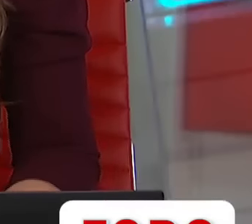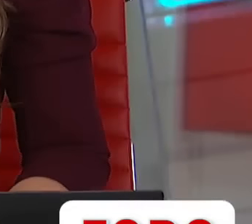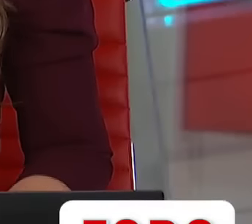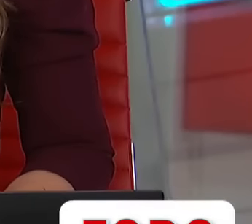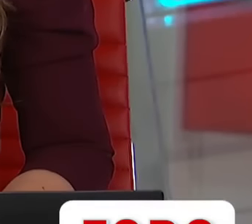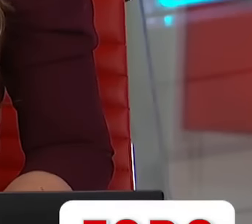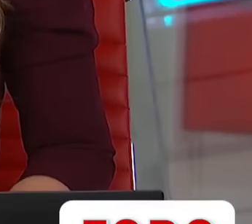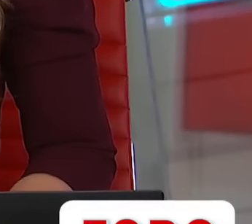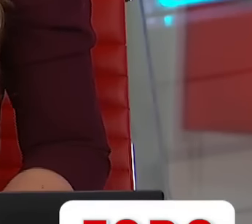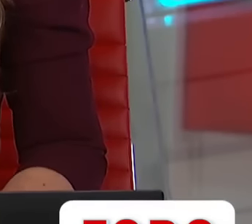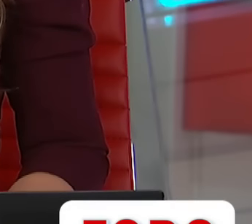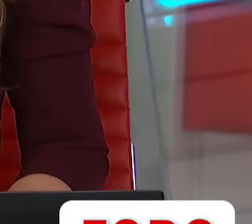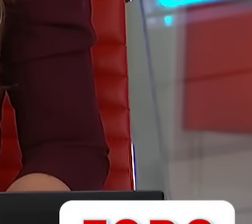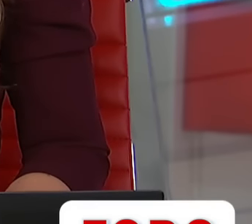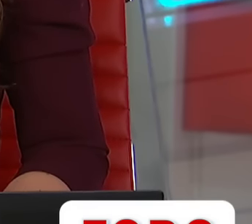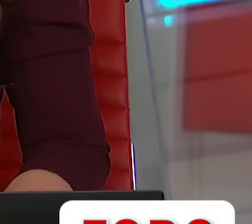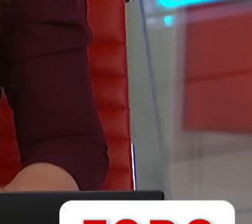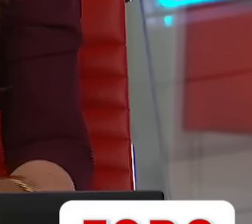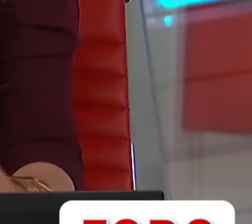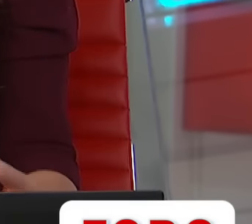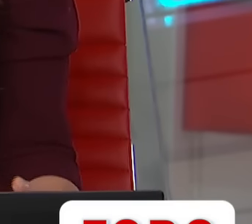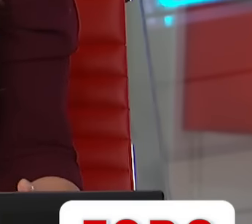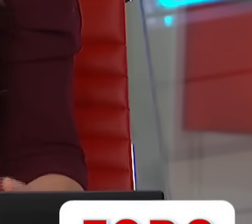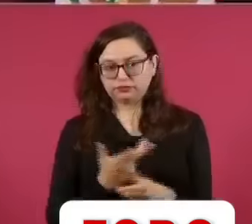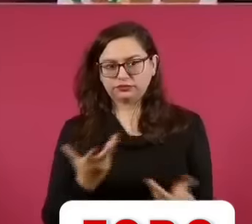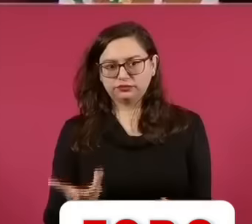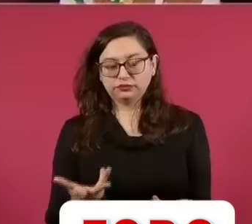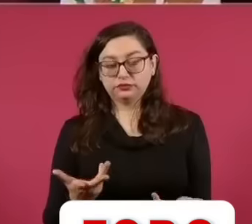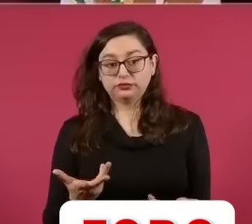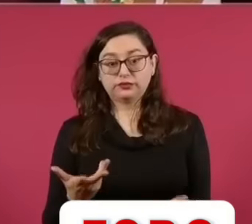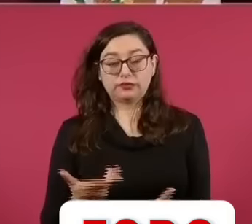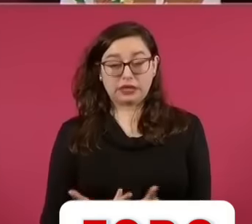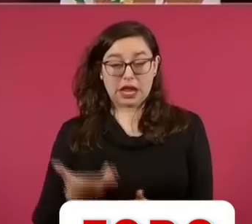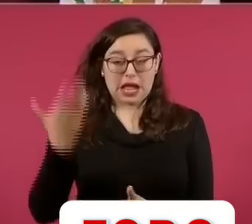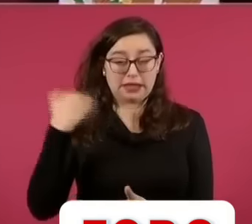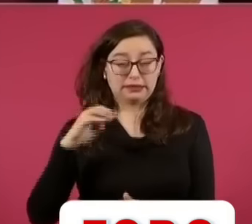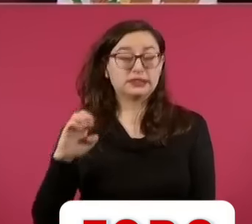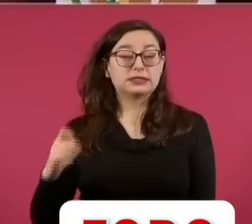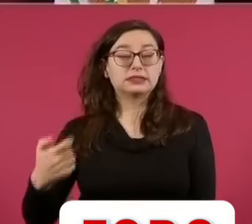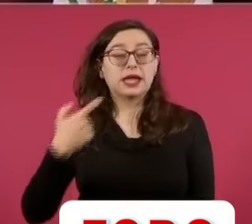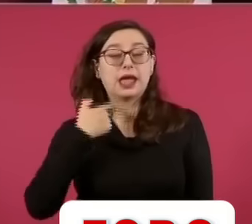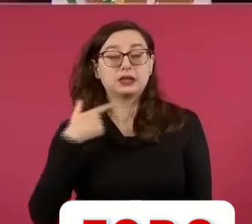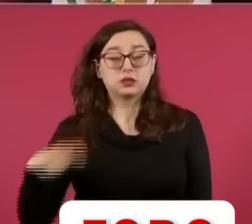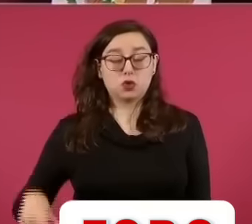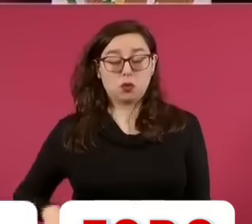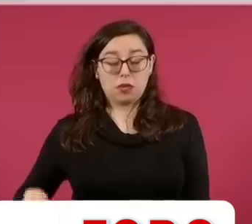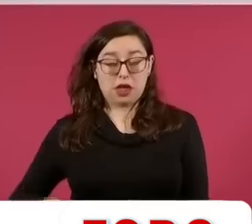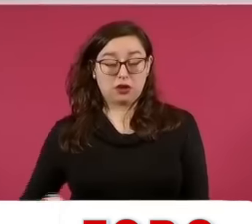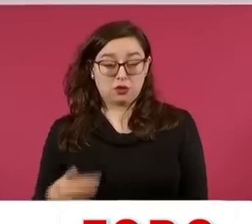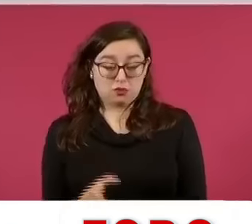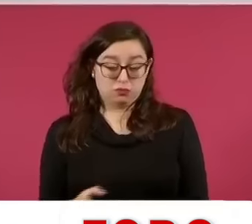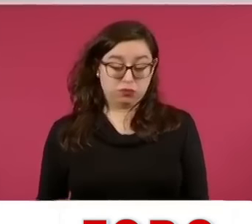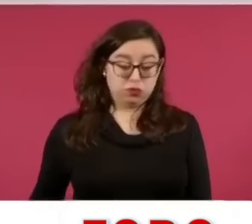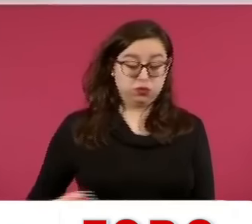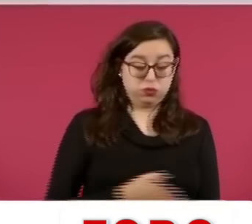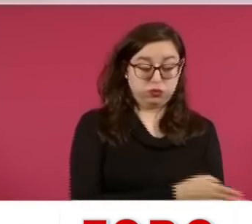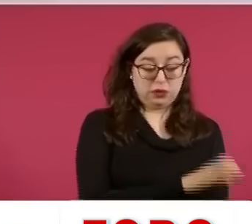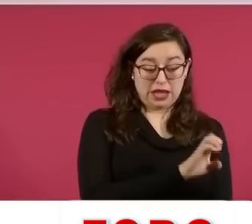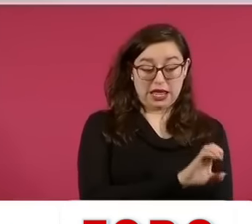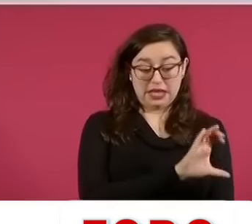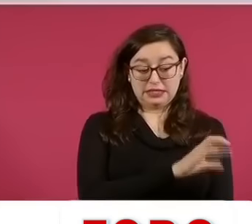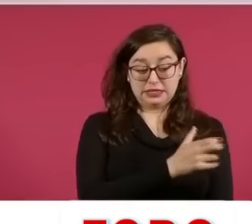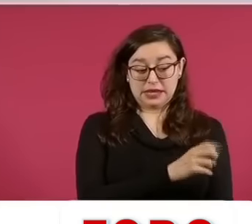Esta mañana, el presidente Andrés Manuel López Obrador informó que el aumento en la tasa de desempleo de Estados Unidos causó caídas en los mercados bursátiles internacionales y